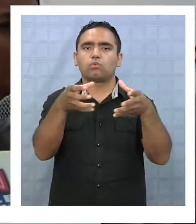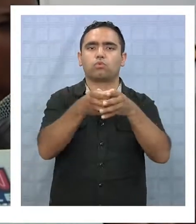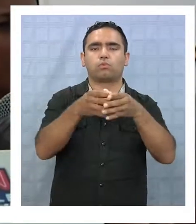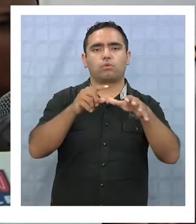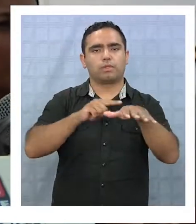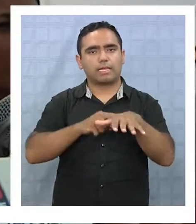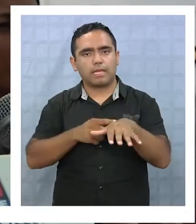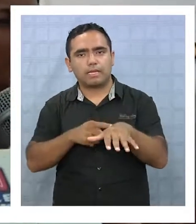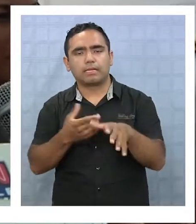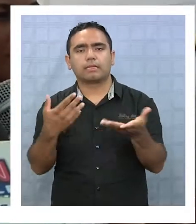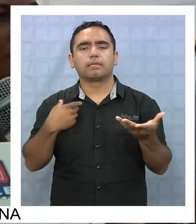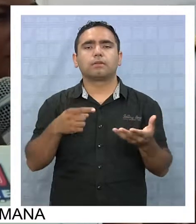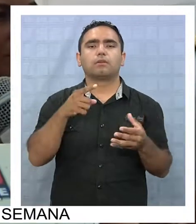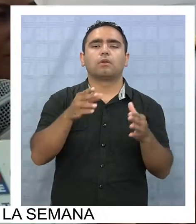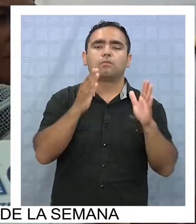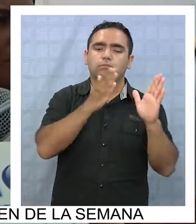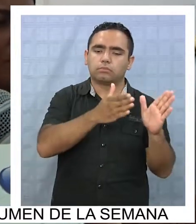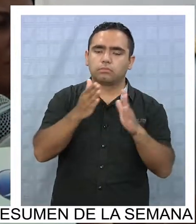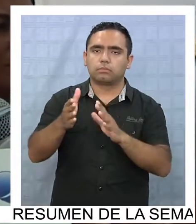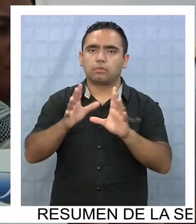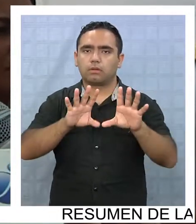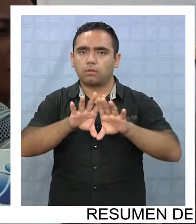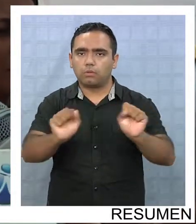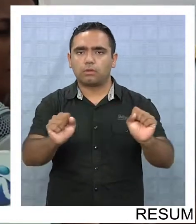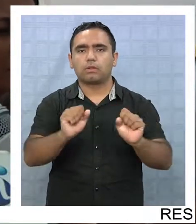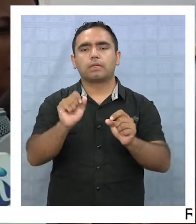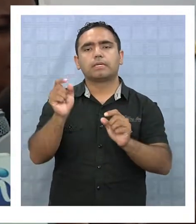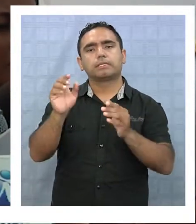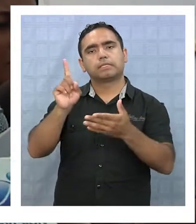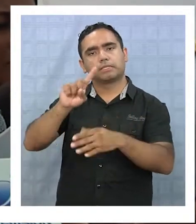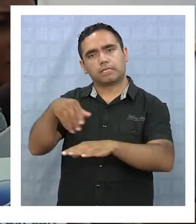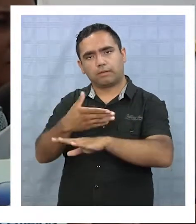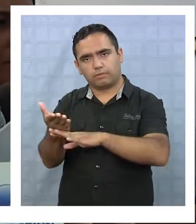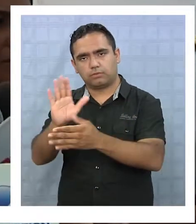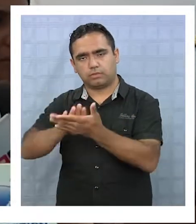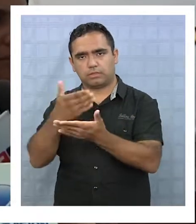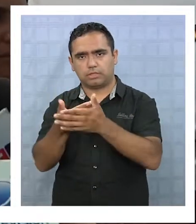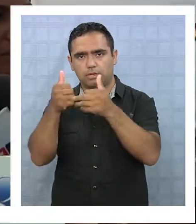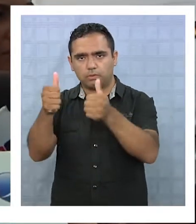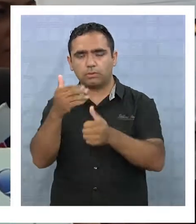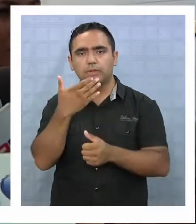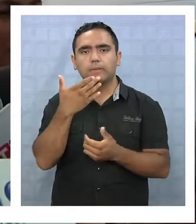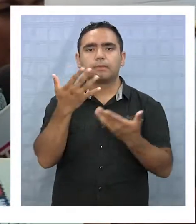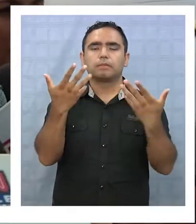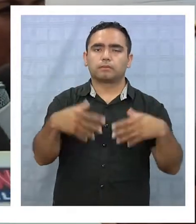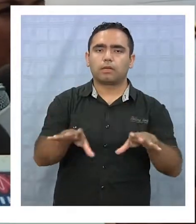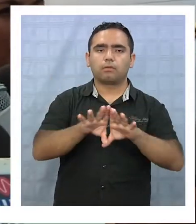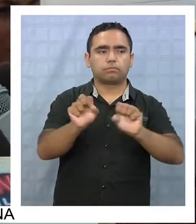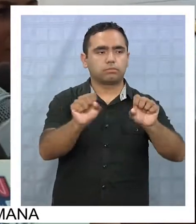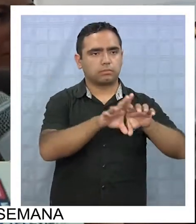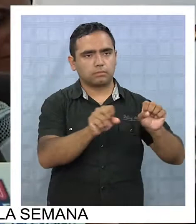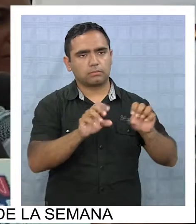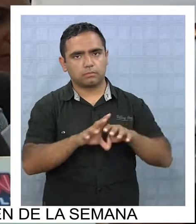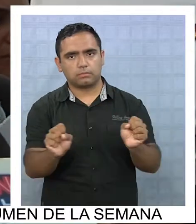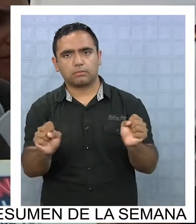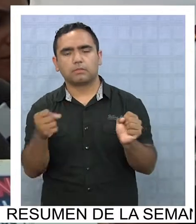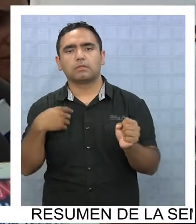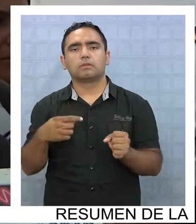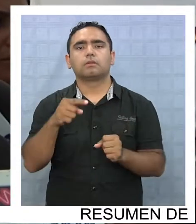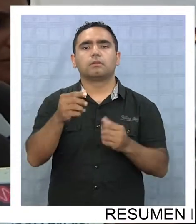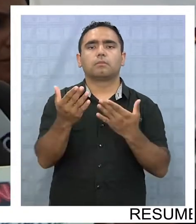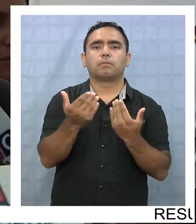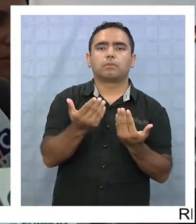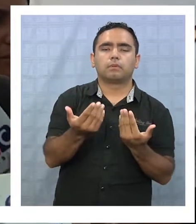para tener una muy buena coordinación también con el servicio de salud, también nuestra atención primaria, está todo coordinado para esperar que no